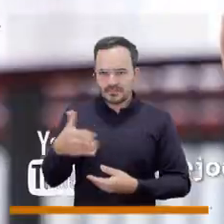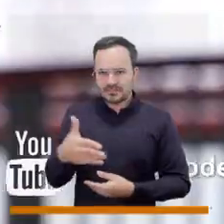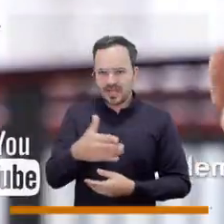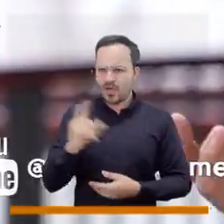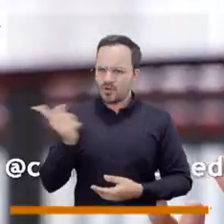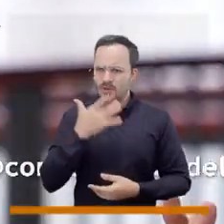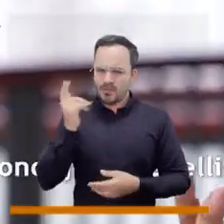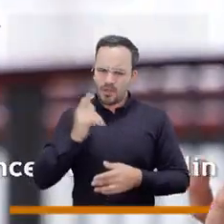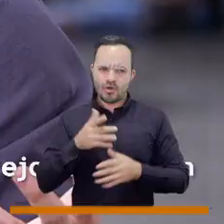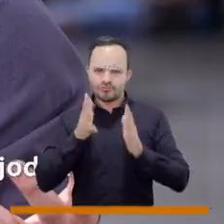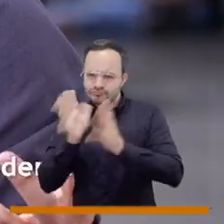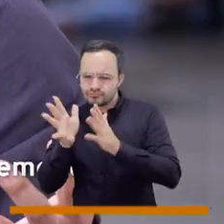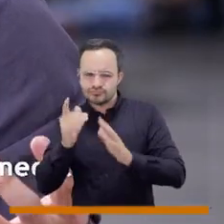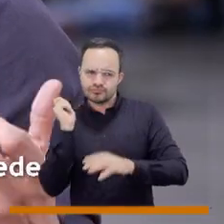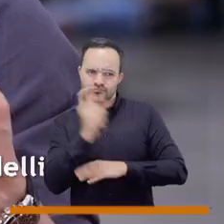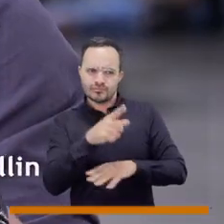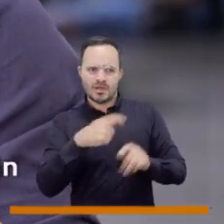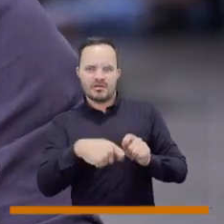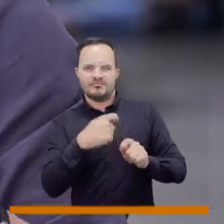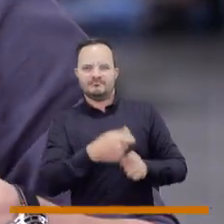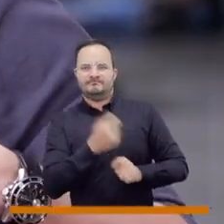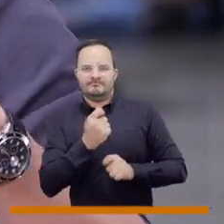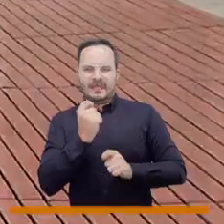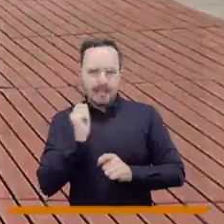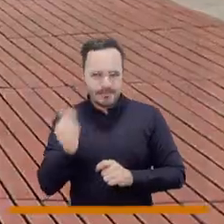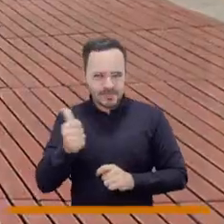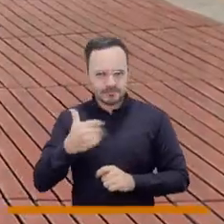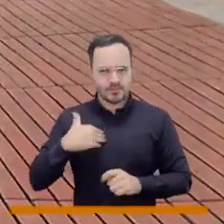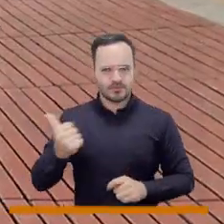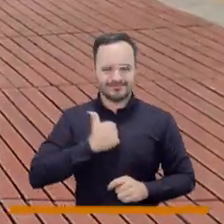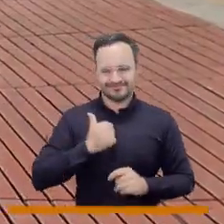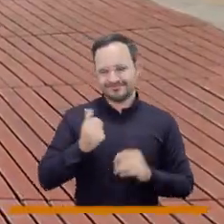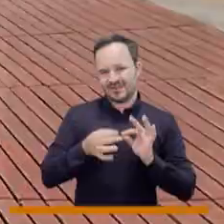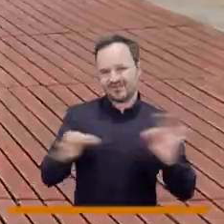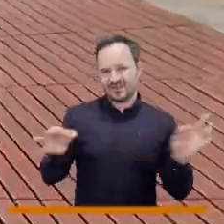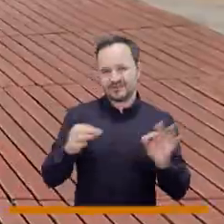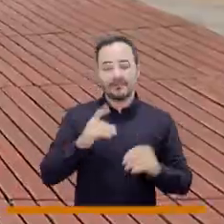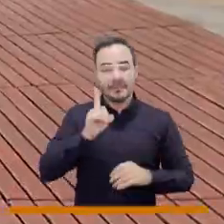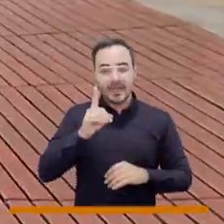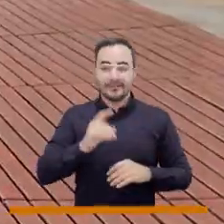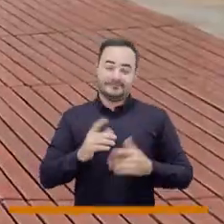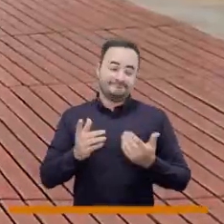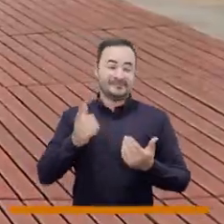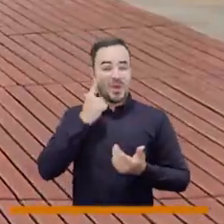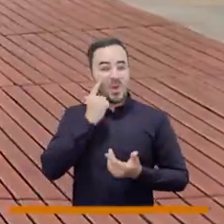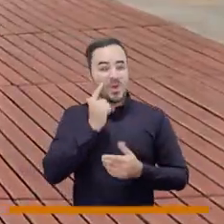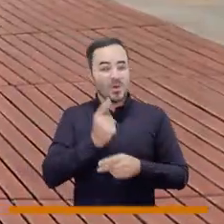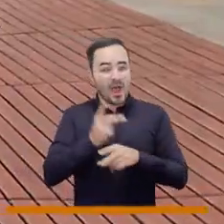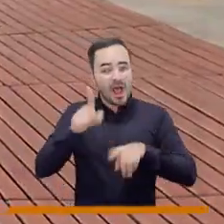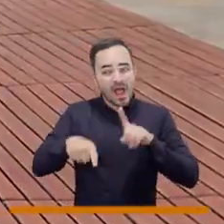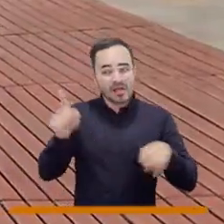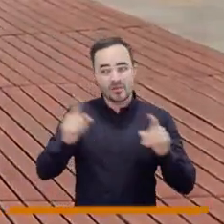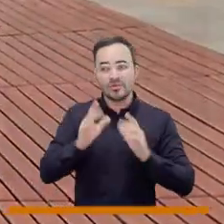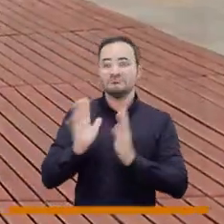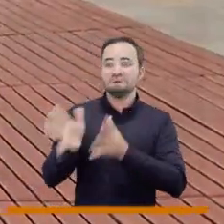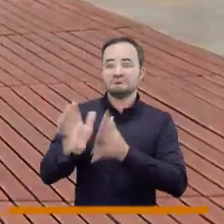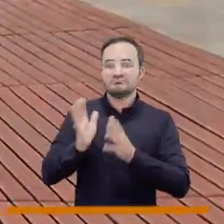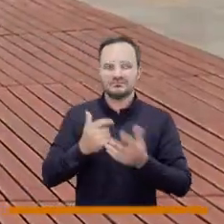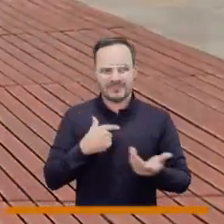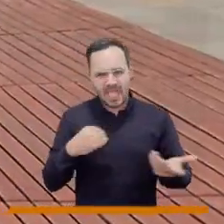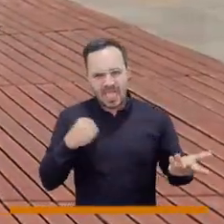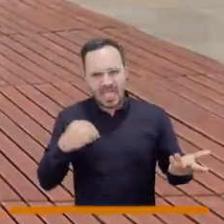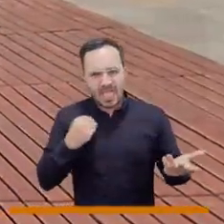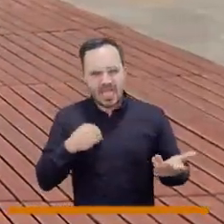Pero el tema, ¿cuál es? Que realmente mientras se les enseña a pescar, ellos están sufriendo, ellos necesitan